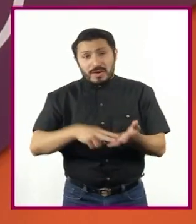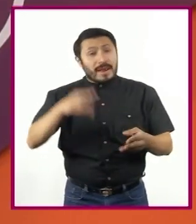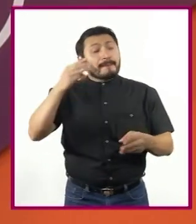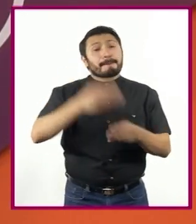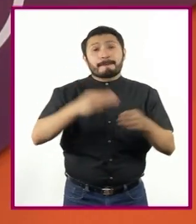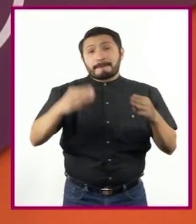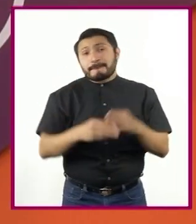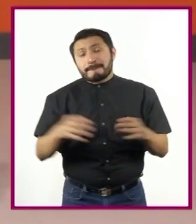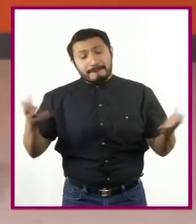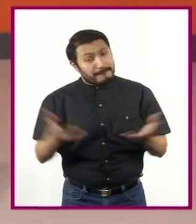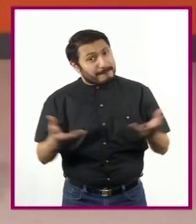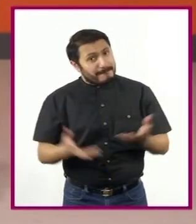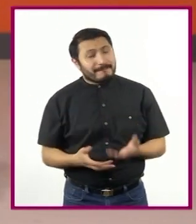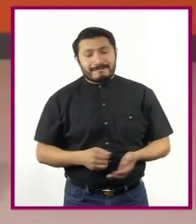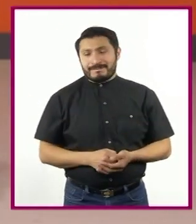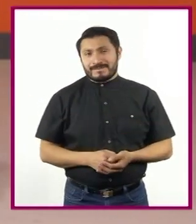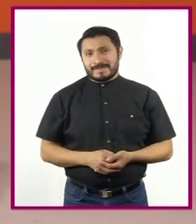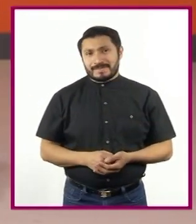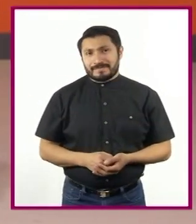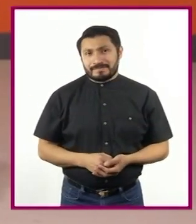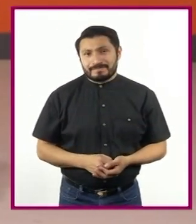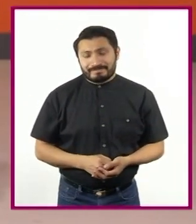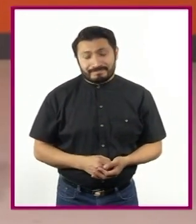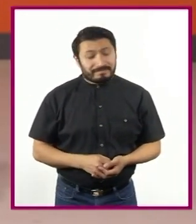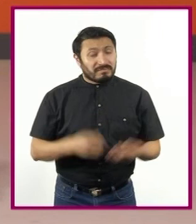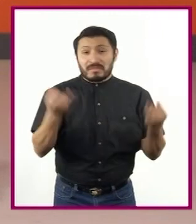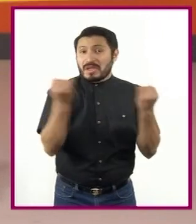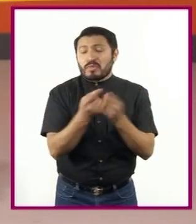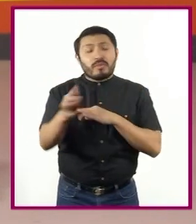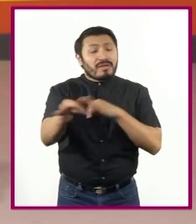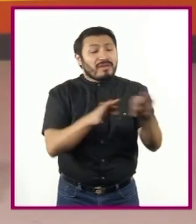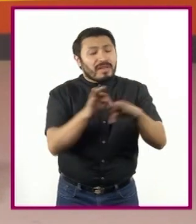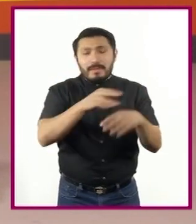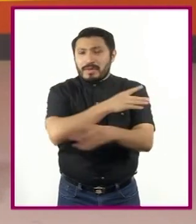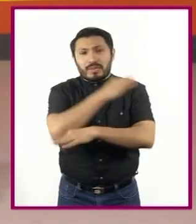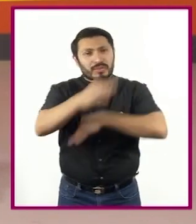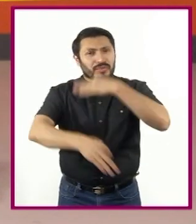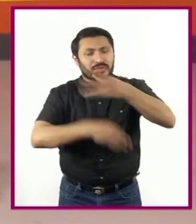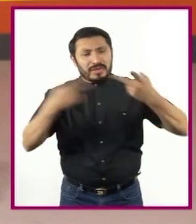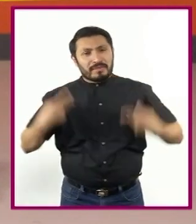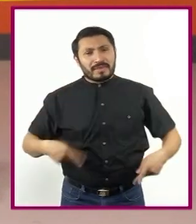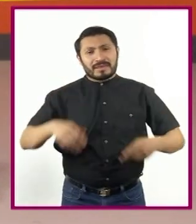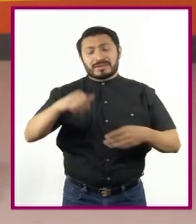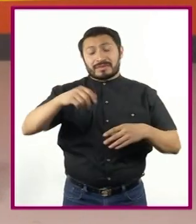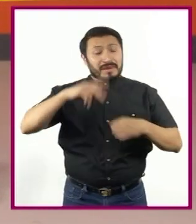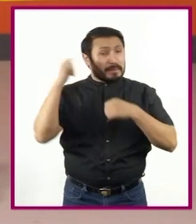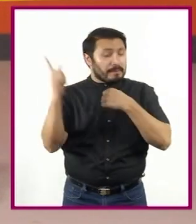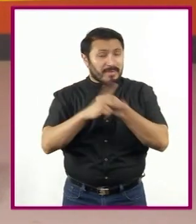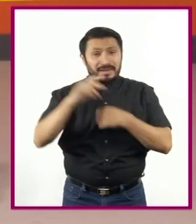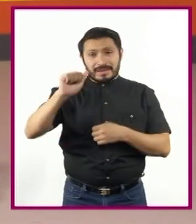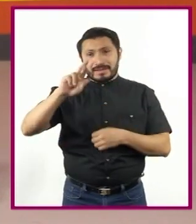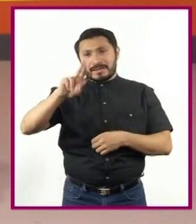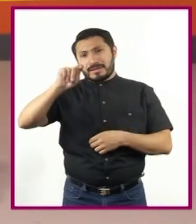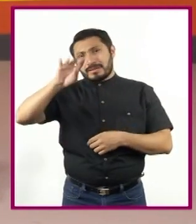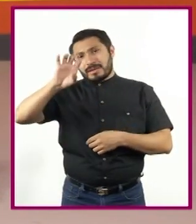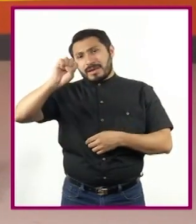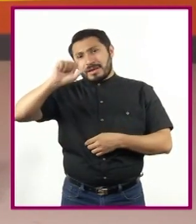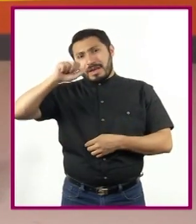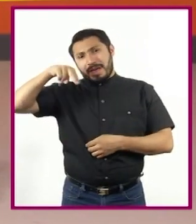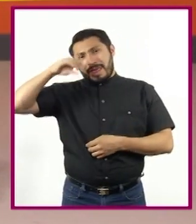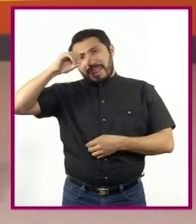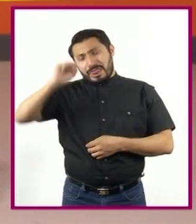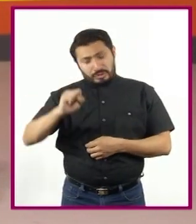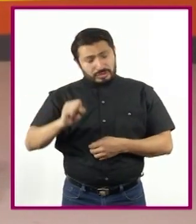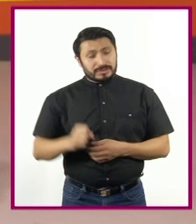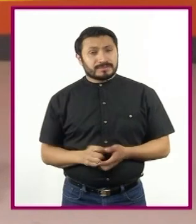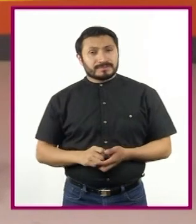los que están hechos, así como el trabajo de todos los artesanos de nuestro país. Por último, recuerden